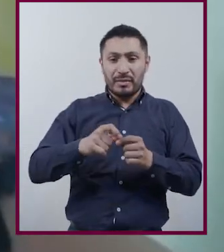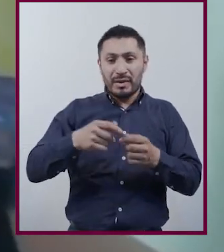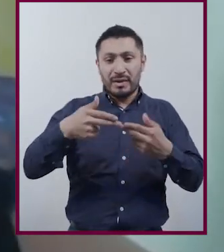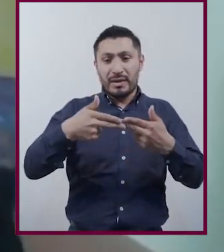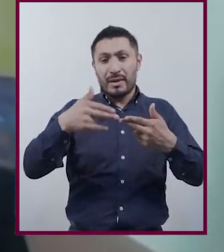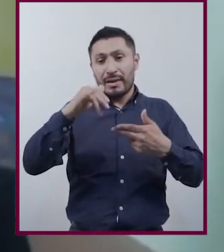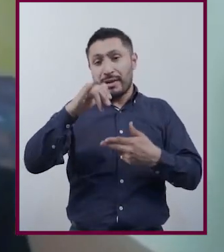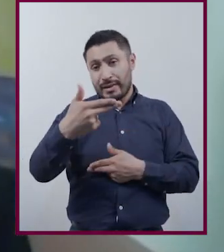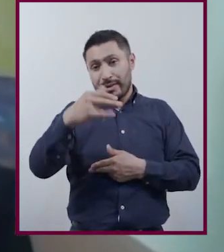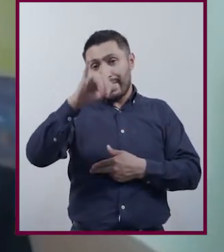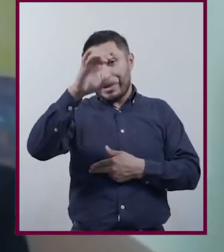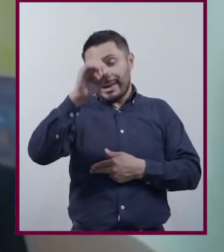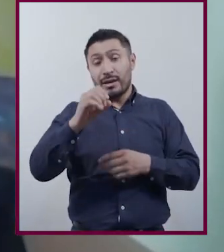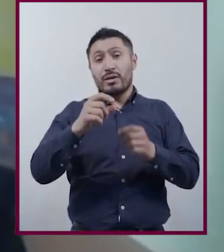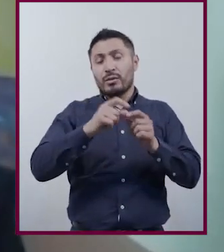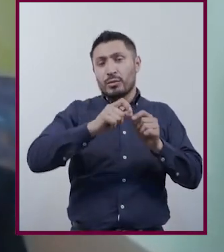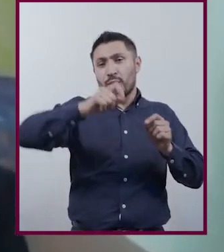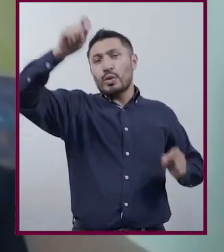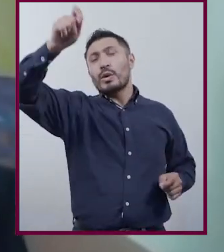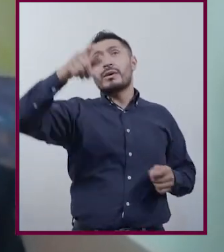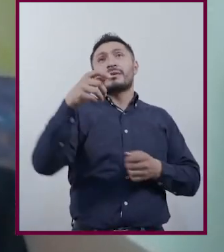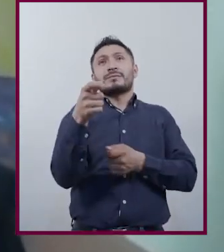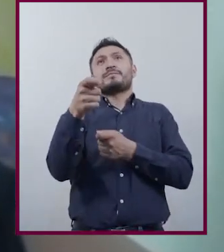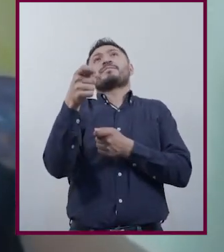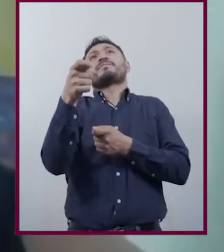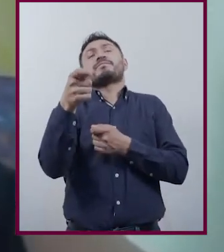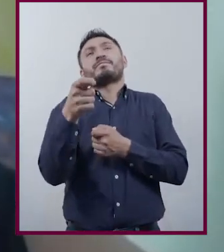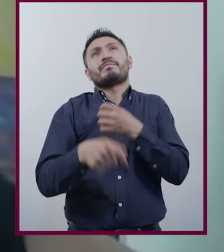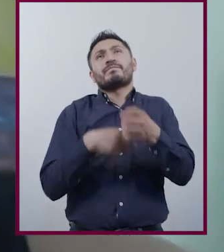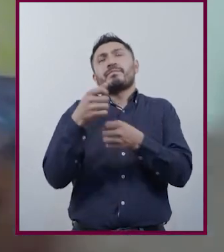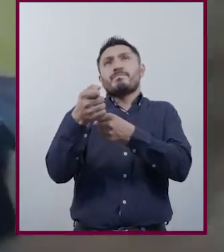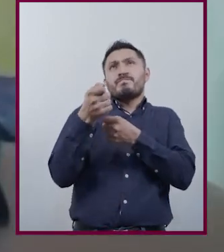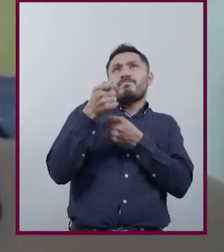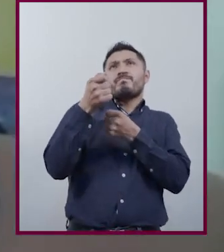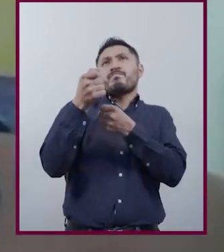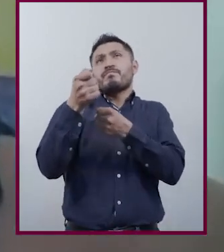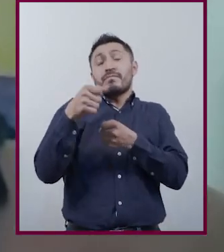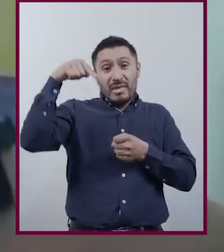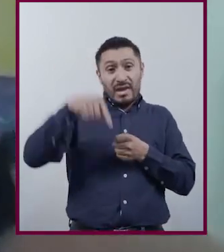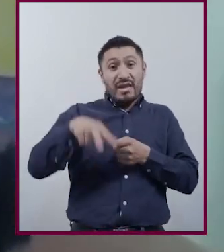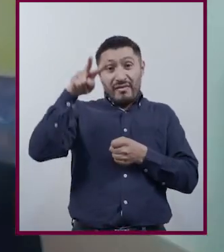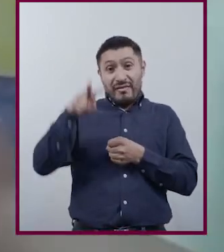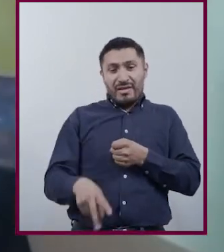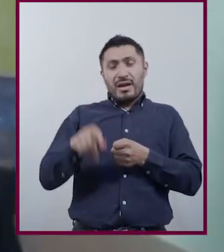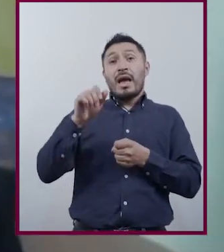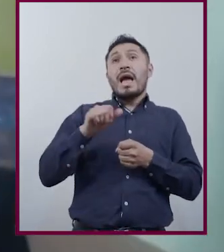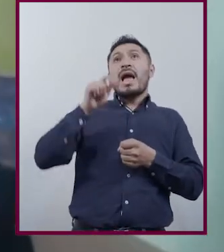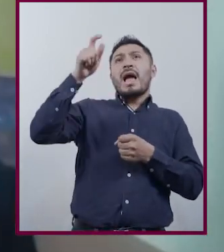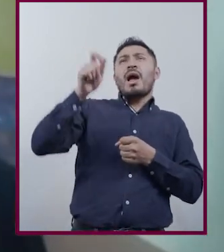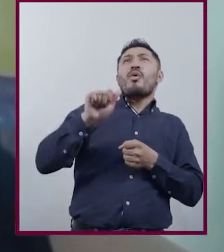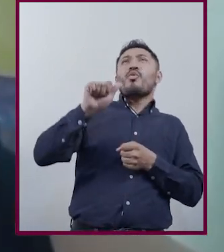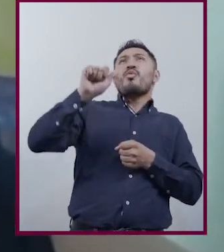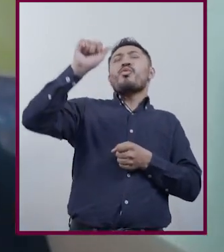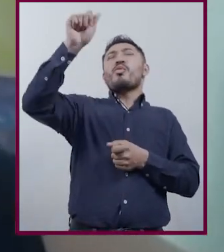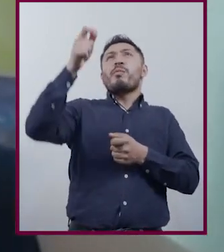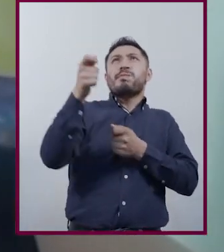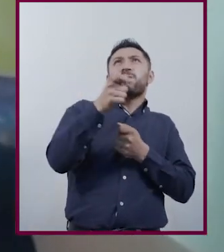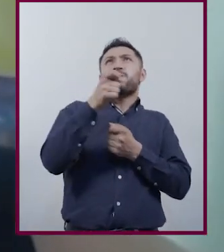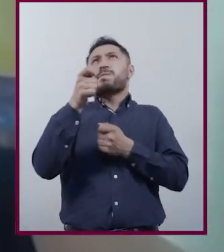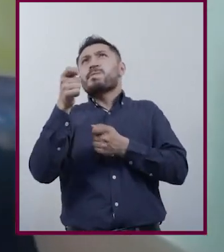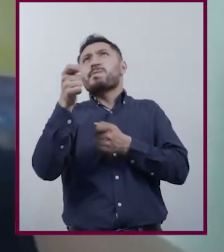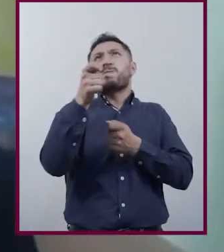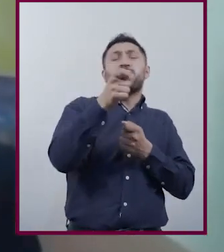a nuestras manos, a la tierra, a la realidad. Mientras más alto vuela el cometa, quizás